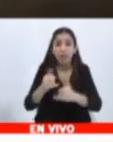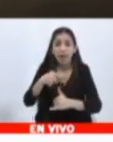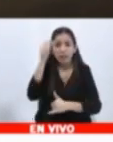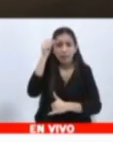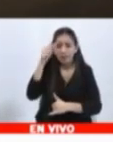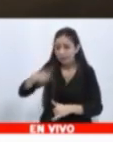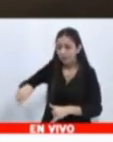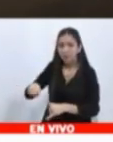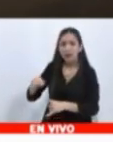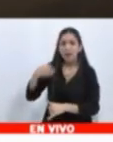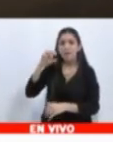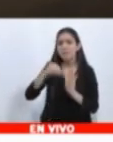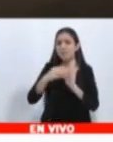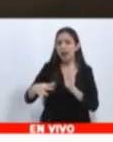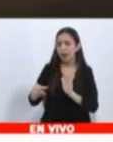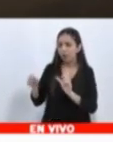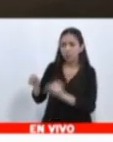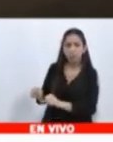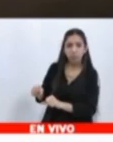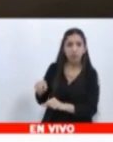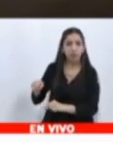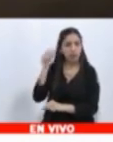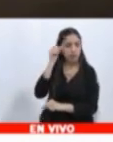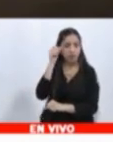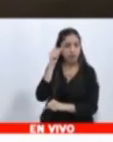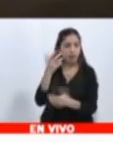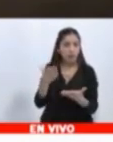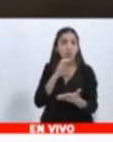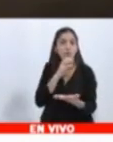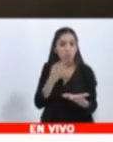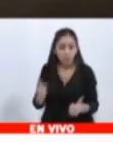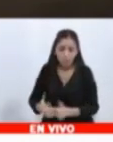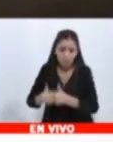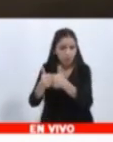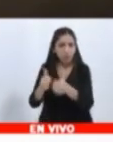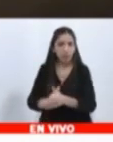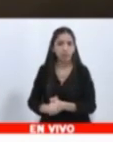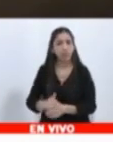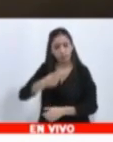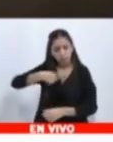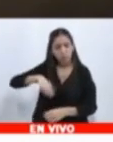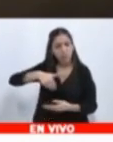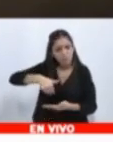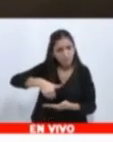que uno alcanza bajo la tumba de los principios vale la pena.